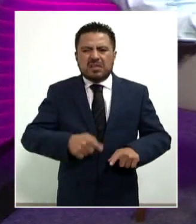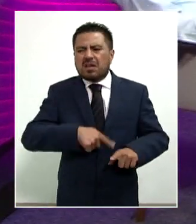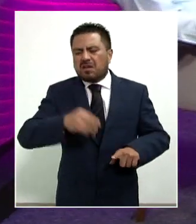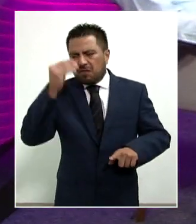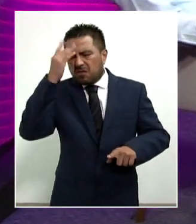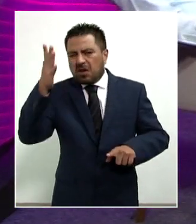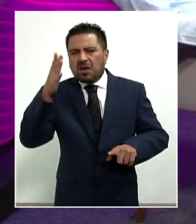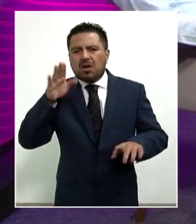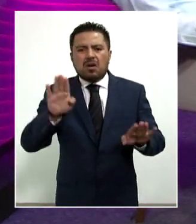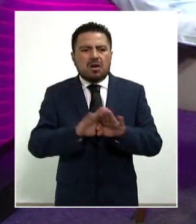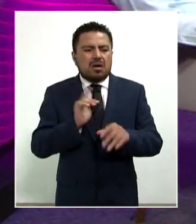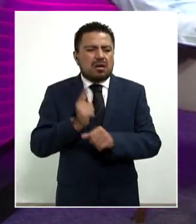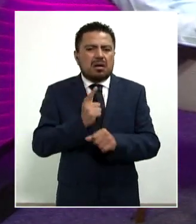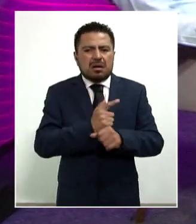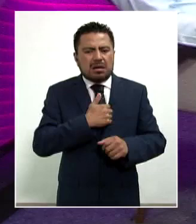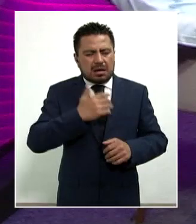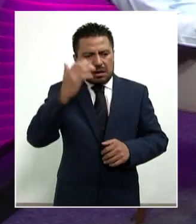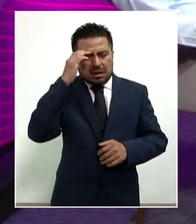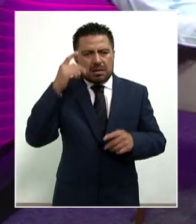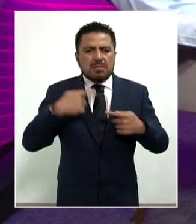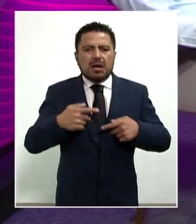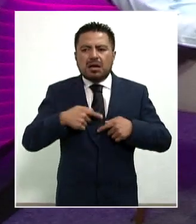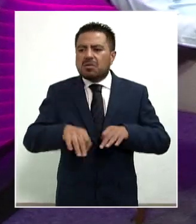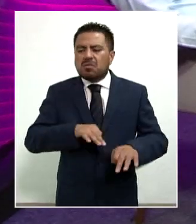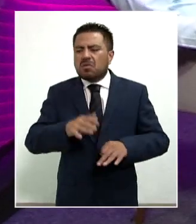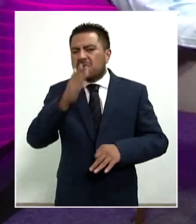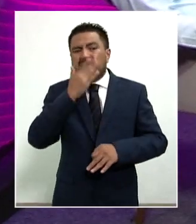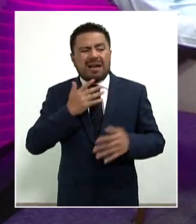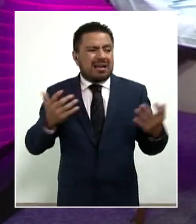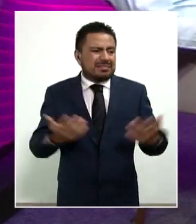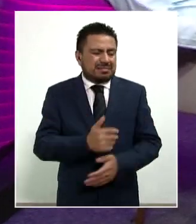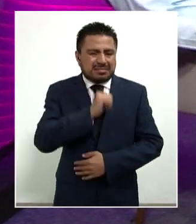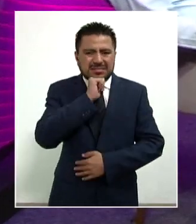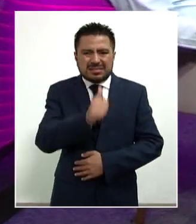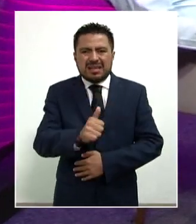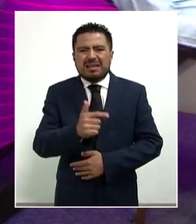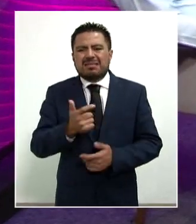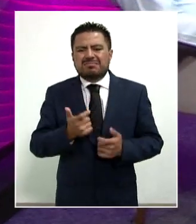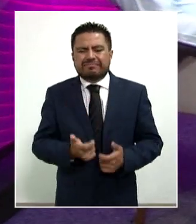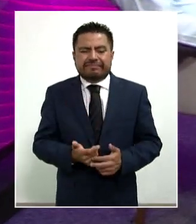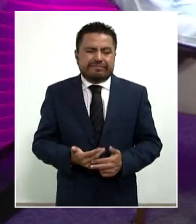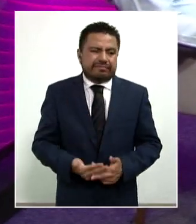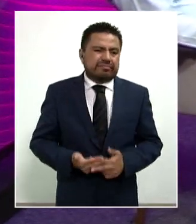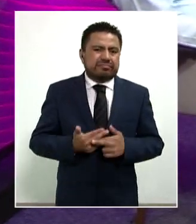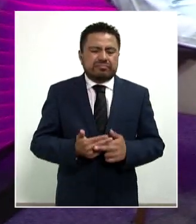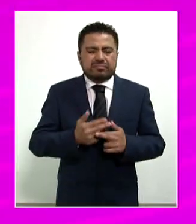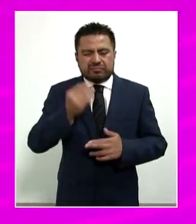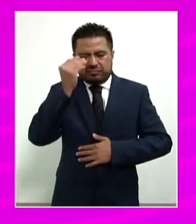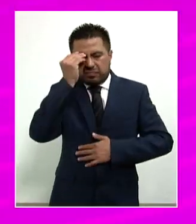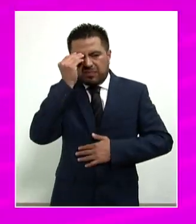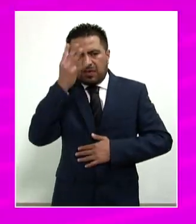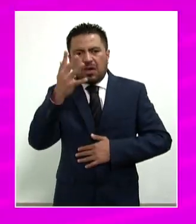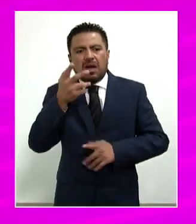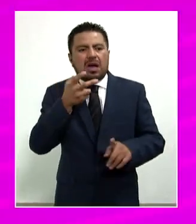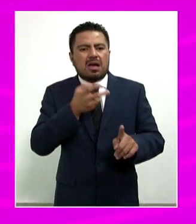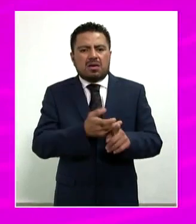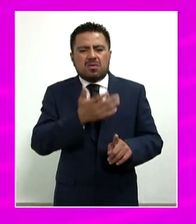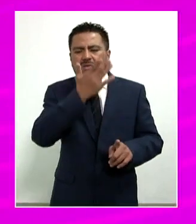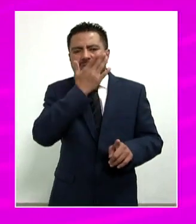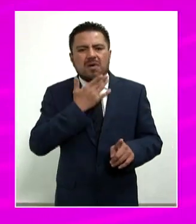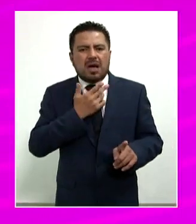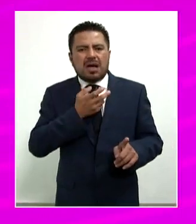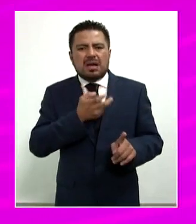acaso vamos, yo conozco más gente que no trabaja y que no hace nada y que tiene muchísimo dinero. Entonces, ahí no, esa no es